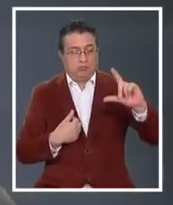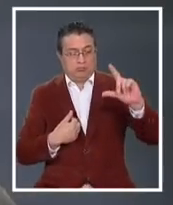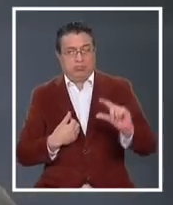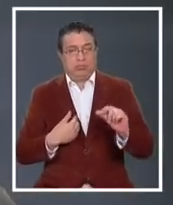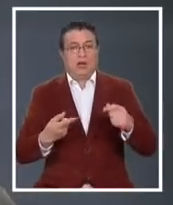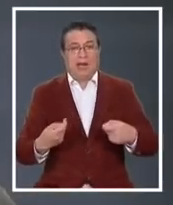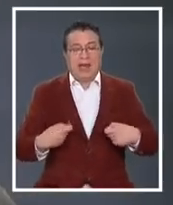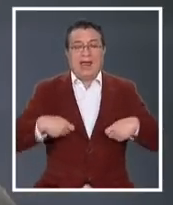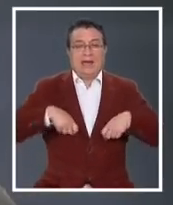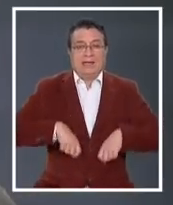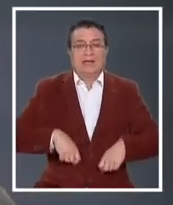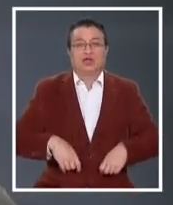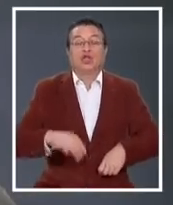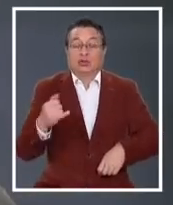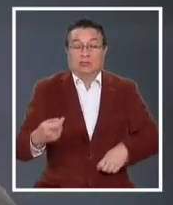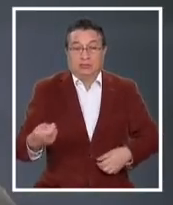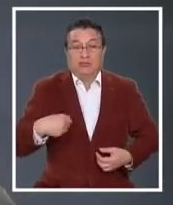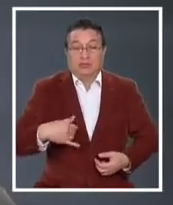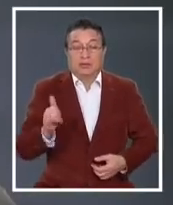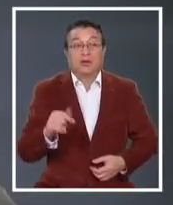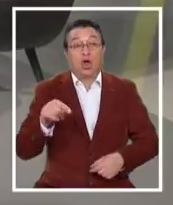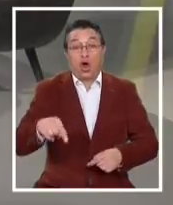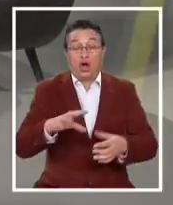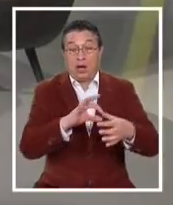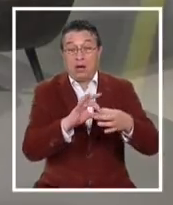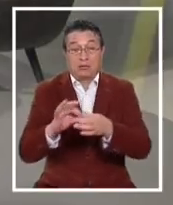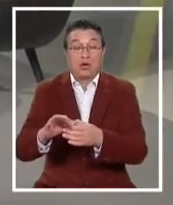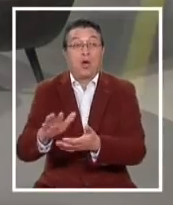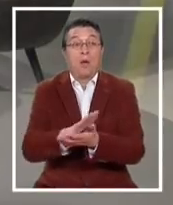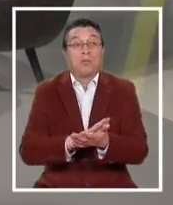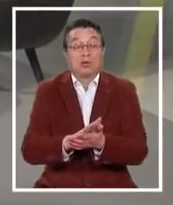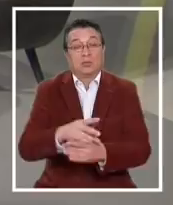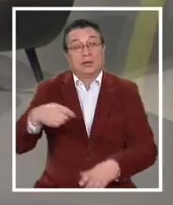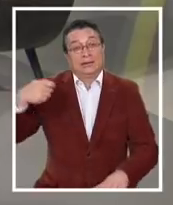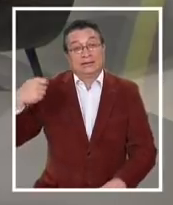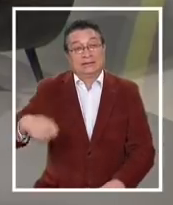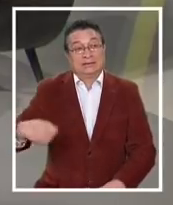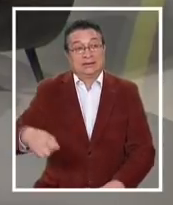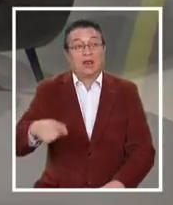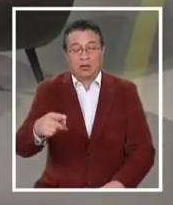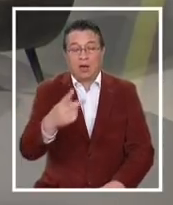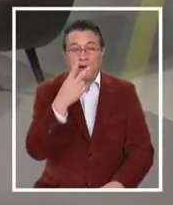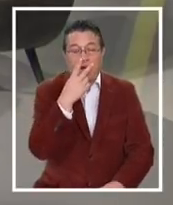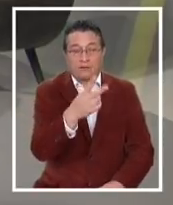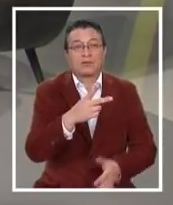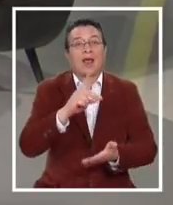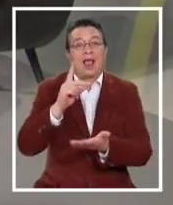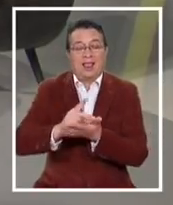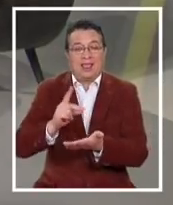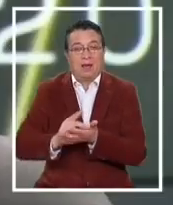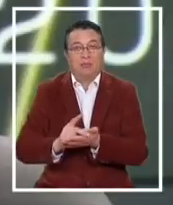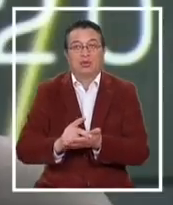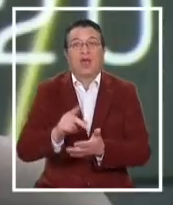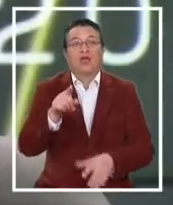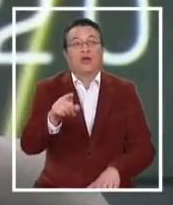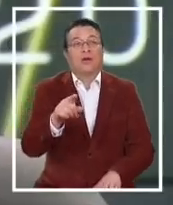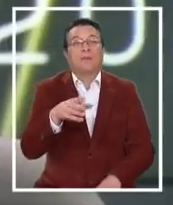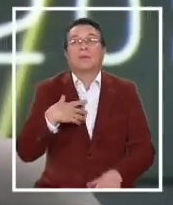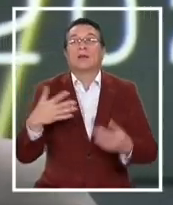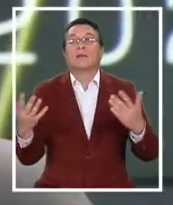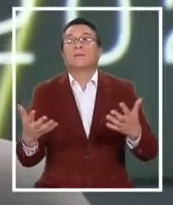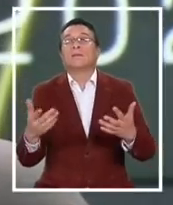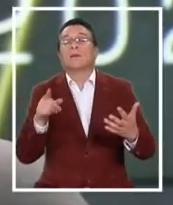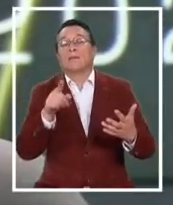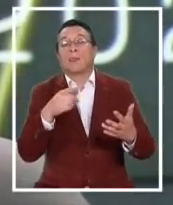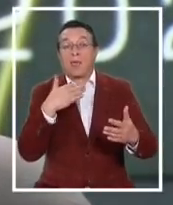baja en sus ingresos. Claro, pero cuando uno mira... Lo que ocurrió hoy día, por ejemplo, en el Senado, ¿cierto? Que mañana se abre en la Cámara de Diputados, que a los que